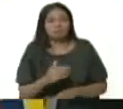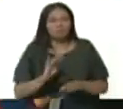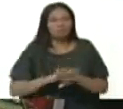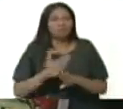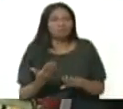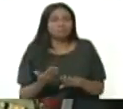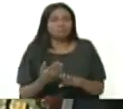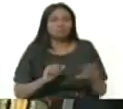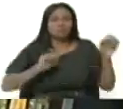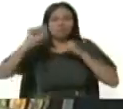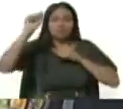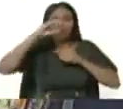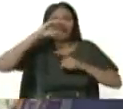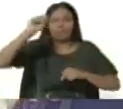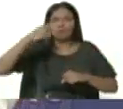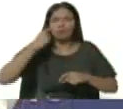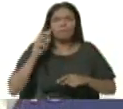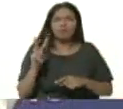Súper maduro, ¿ustedes quieren ver?